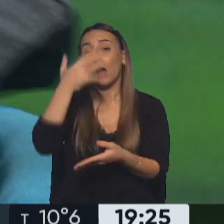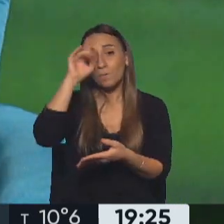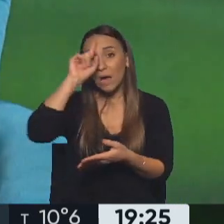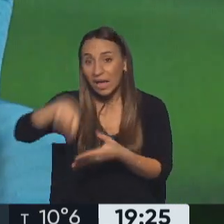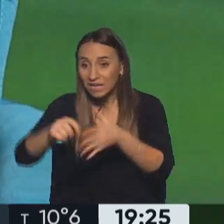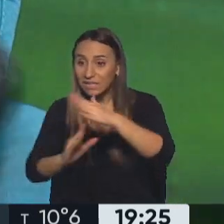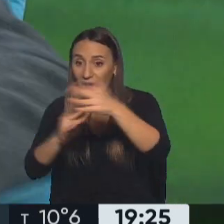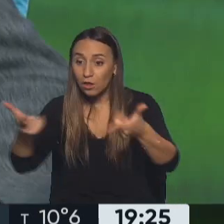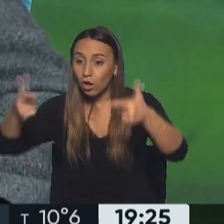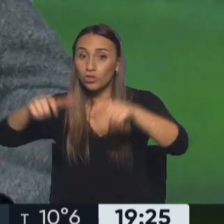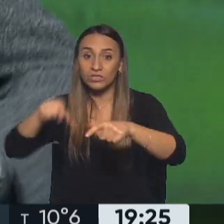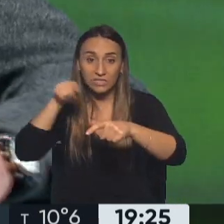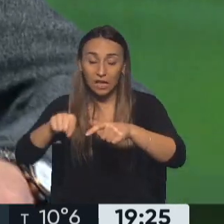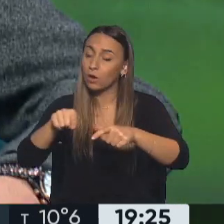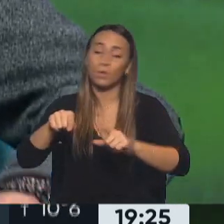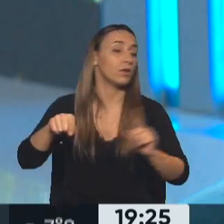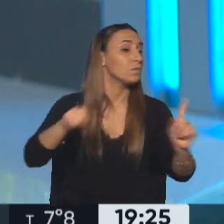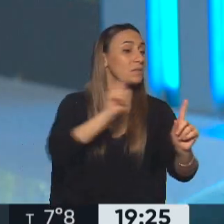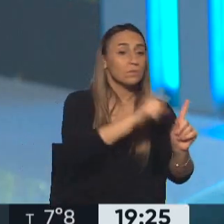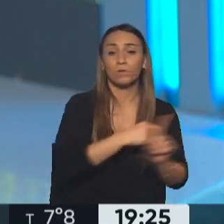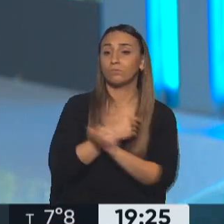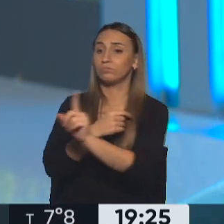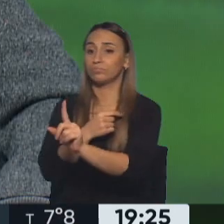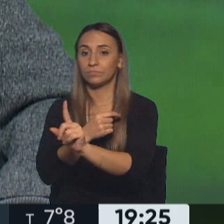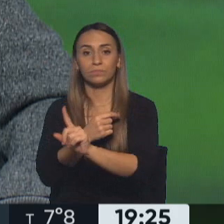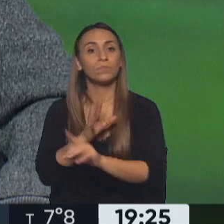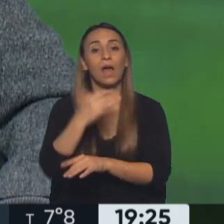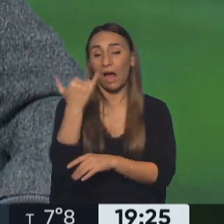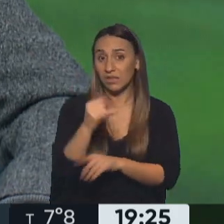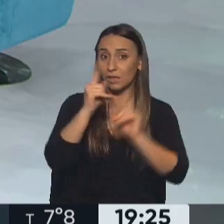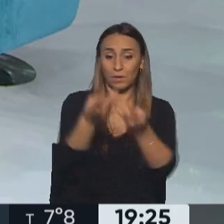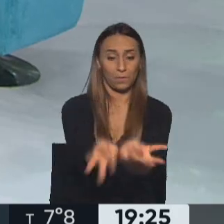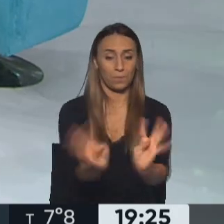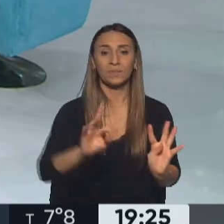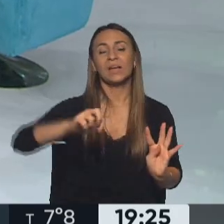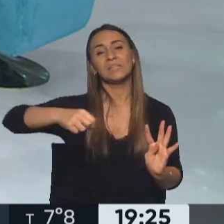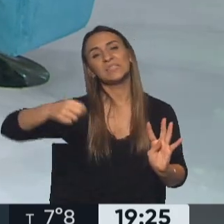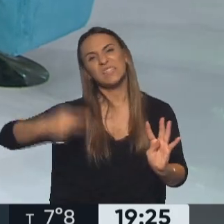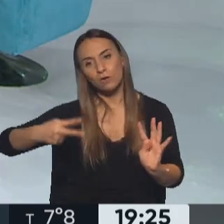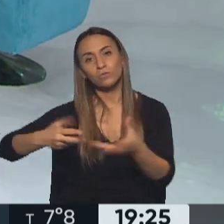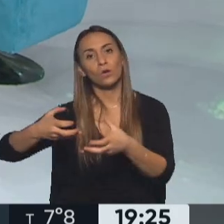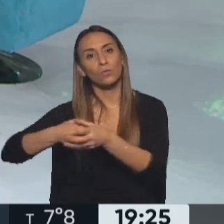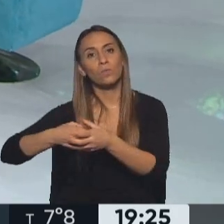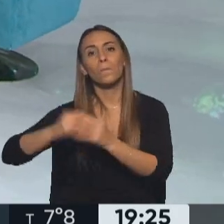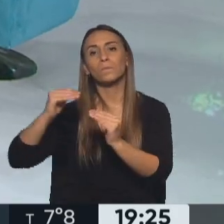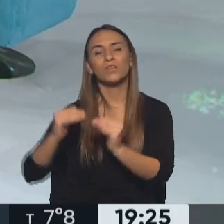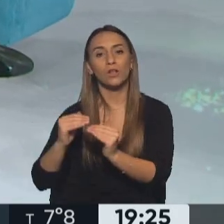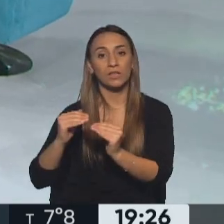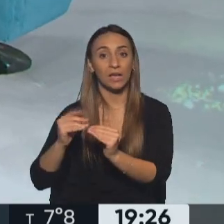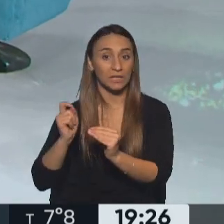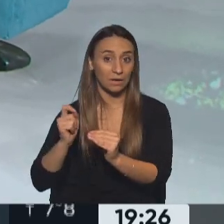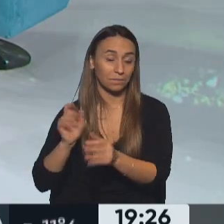presidencia al presidente de la corte avanzada y segunda minoría porque existía una segunda minoría en ese momento que era el frepaso